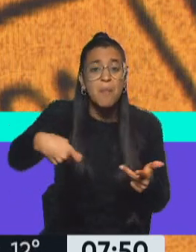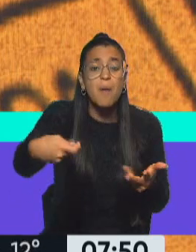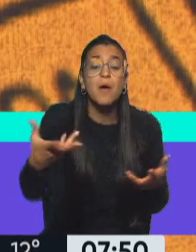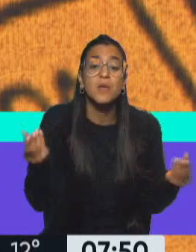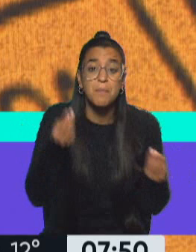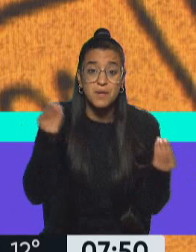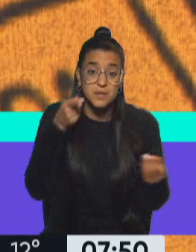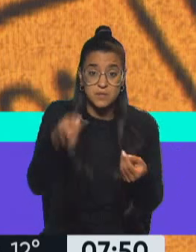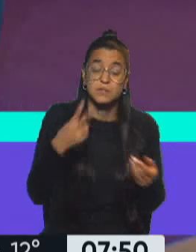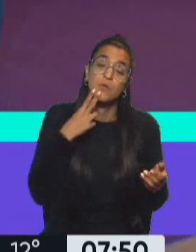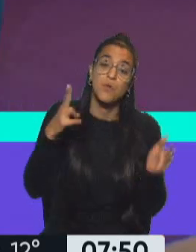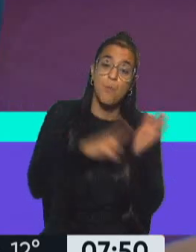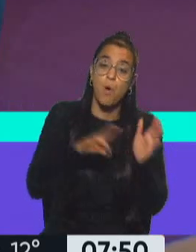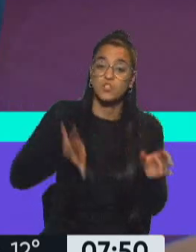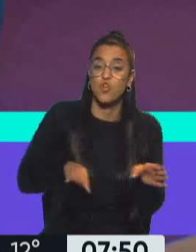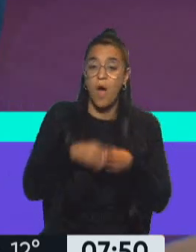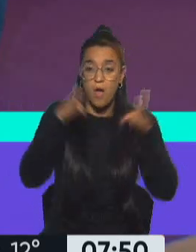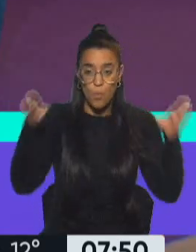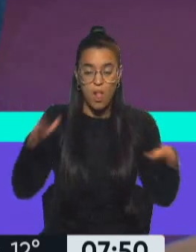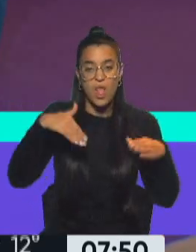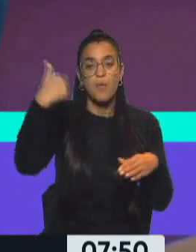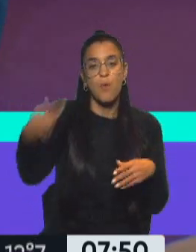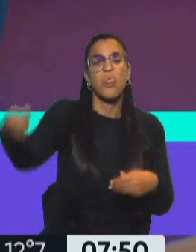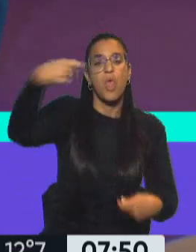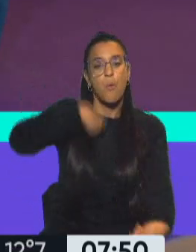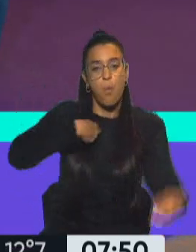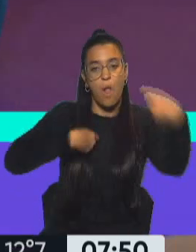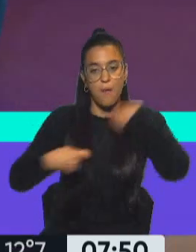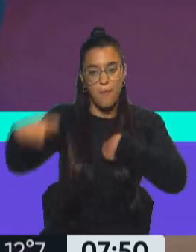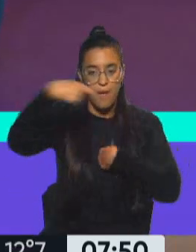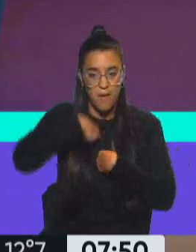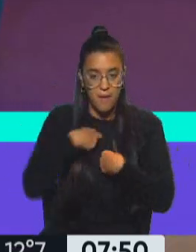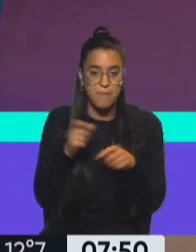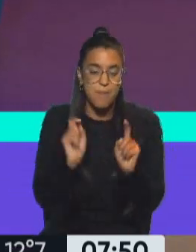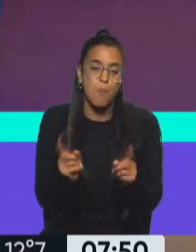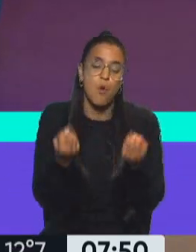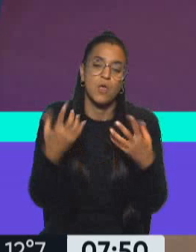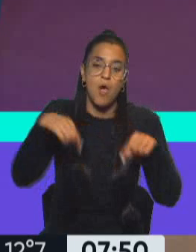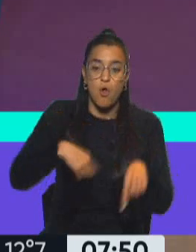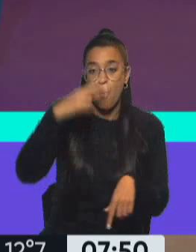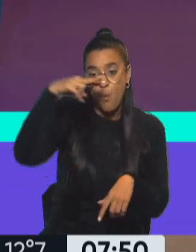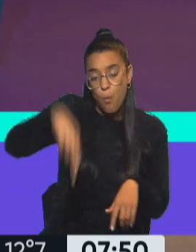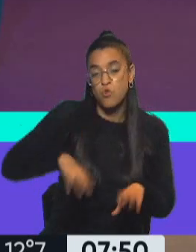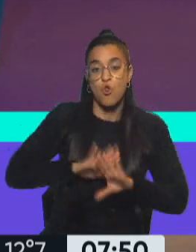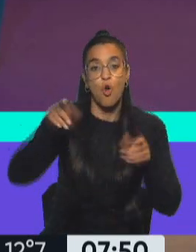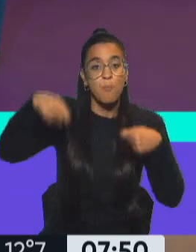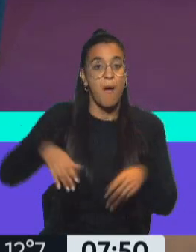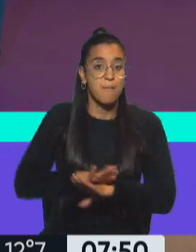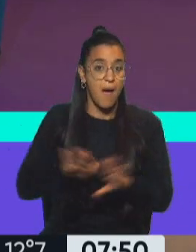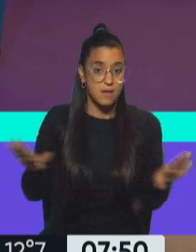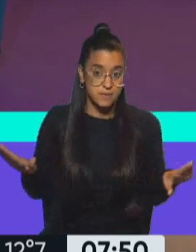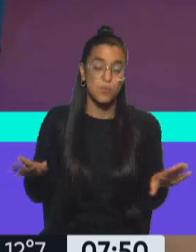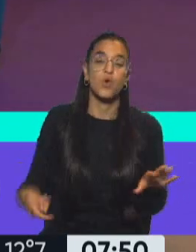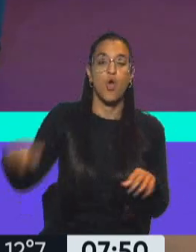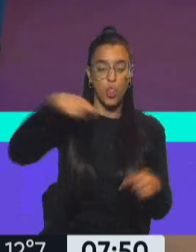ganancias? Es un impuesto anual. Se les va a devolver eso que pagaron, porque digo, ahora a partir de junio dejan de pagar, ¿no? Claro. Se